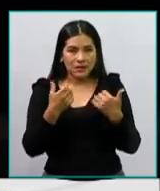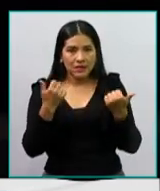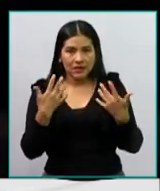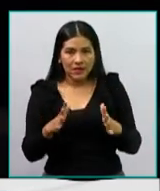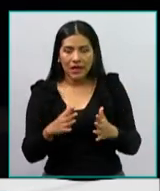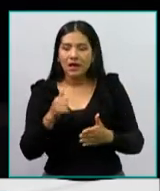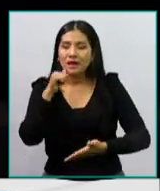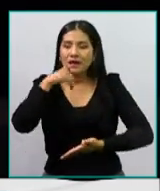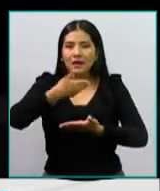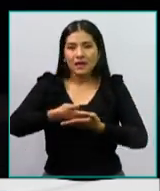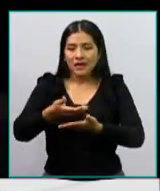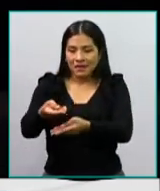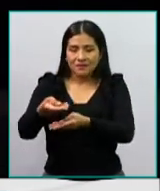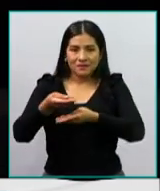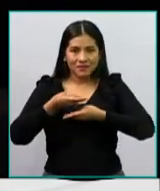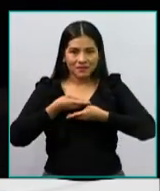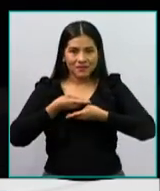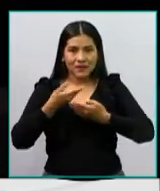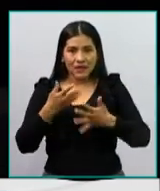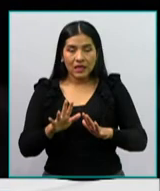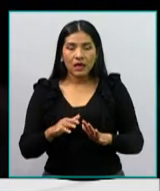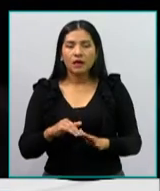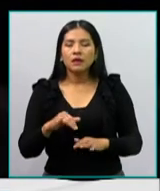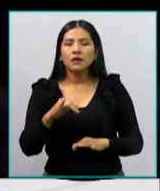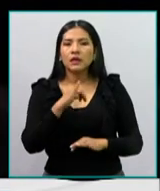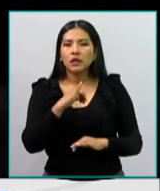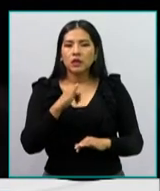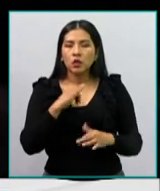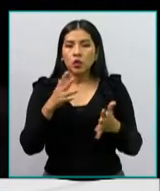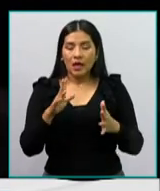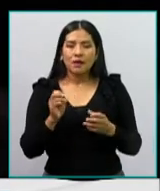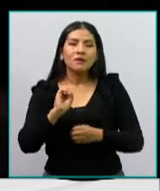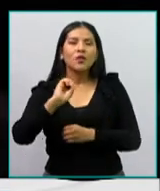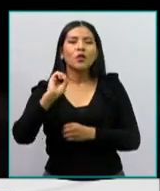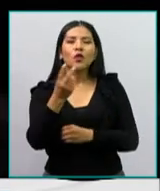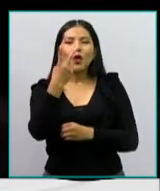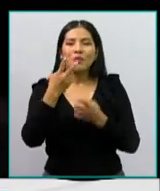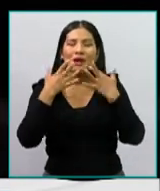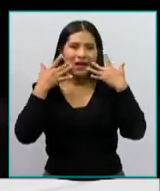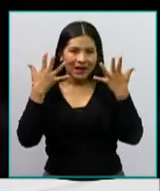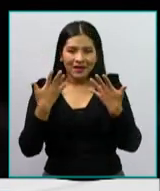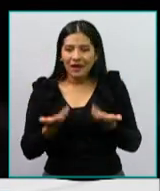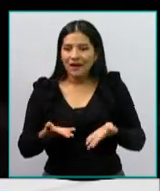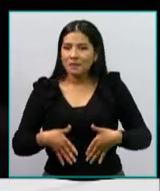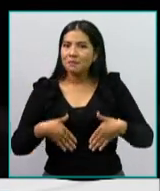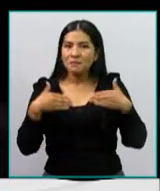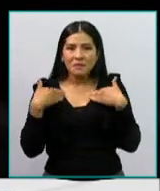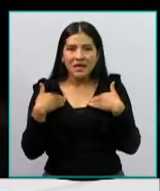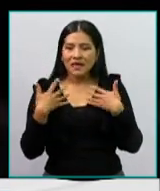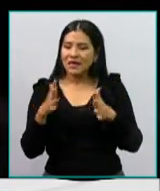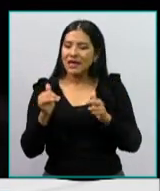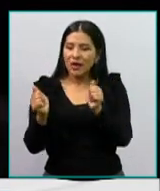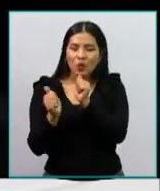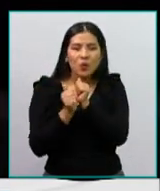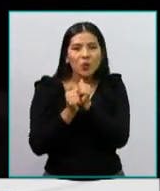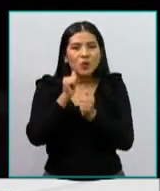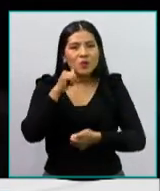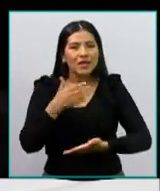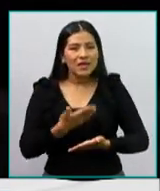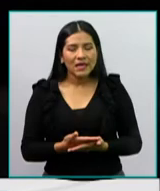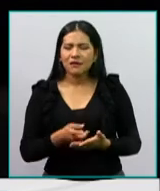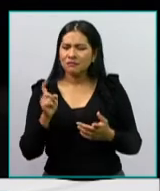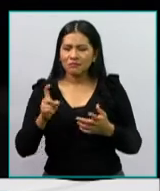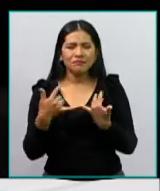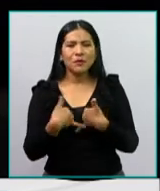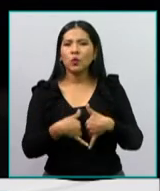entregaron a mi hija y era pues una doble alegría, ¿no? Porque estaba viva, porque estaba al lado de mi hija y había que